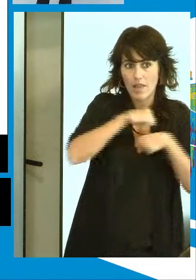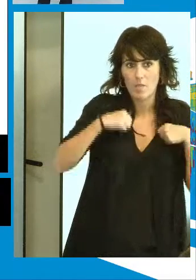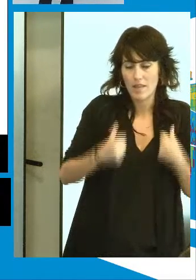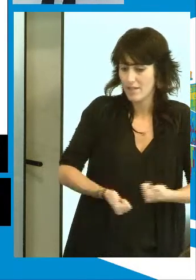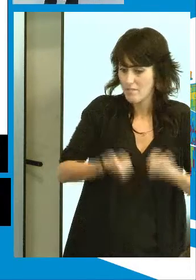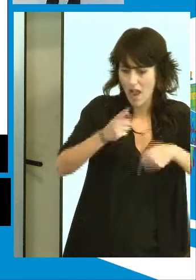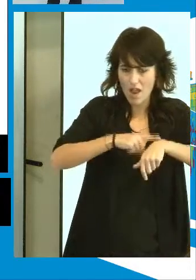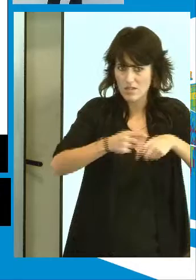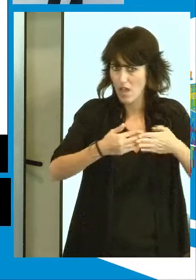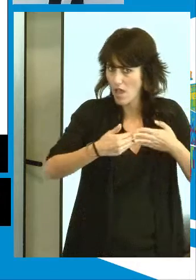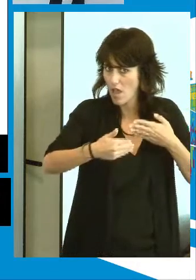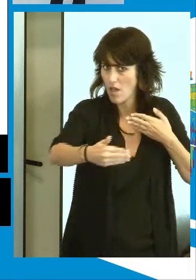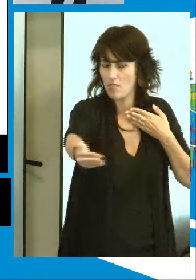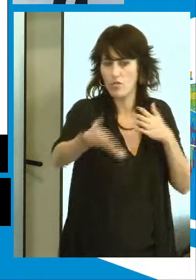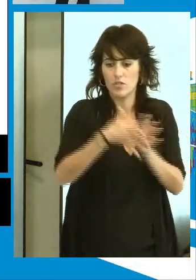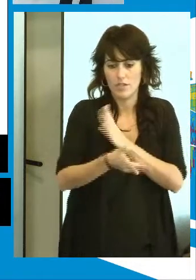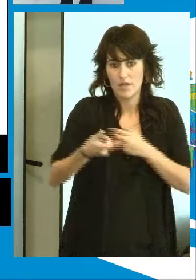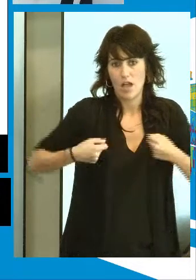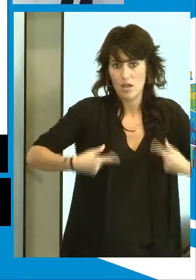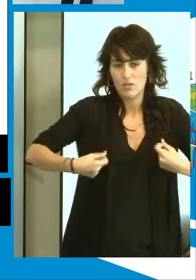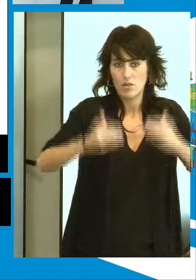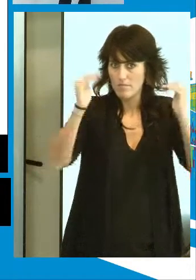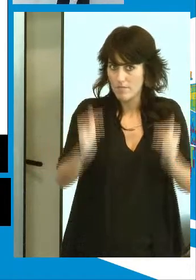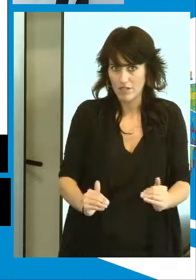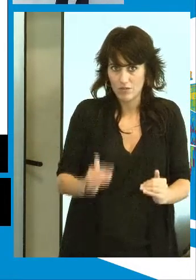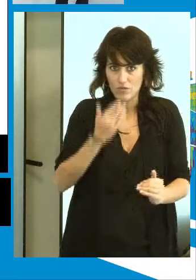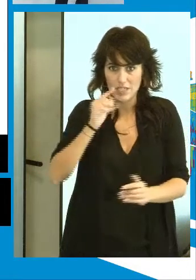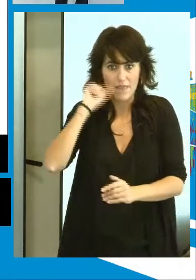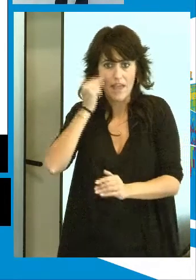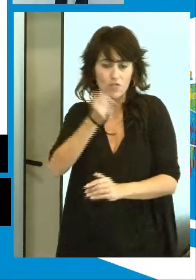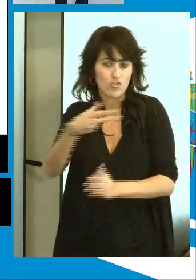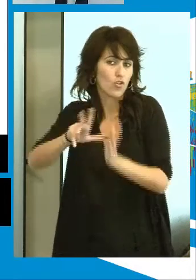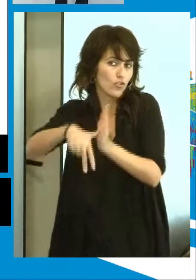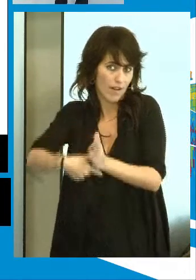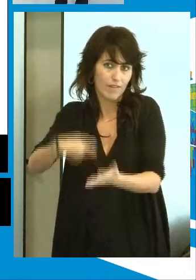independiente durante más tiempo, son más bajos que en el caso de que se haga el diagnóstico tardío.